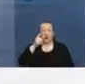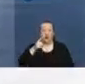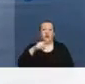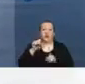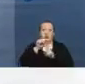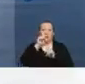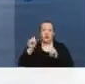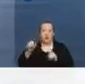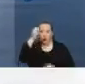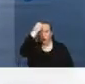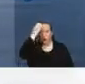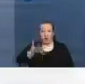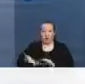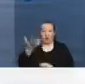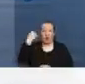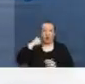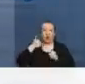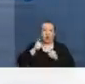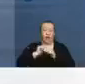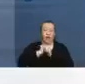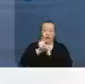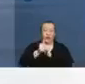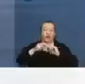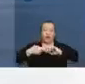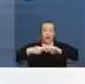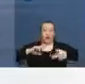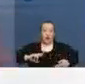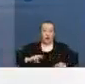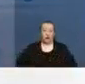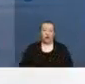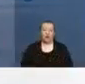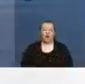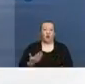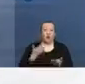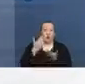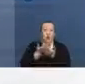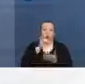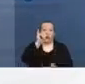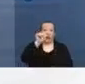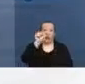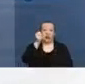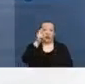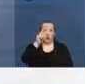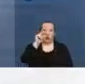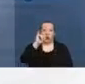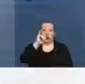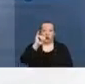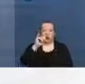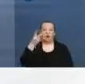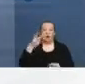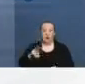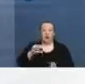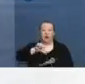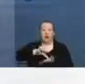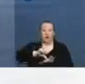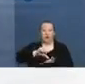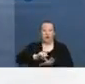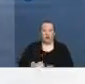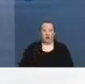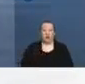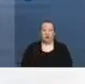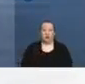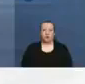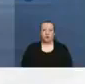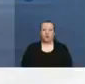que más avanzaba en la región por la propuesta yasuní itt por la propuesta de unasur por ser capital de unasur veamos por favor el primer